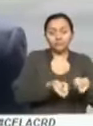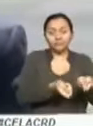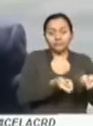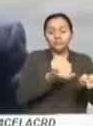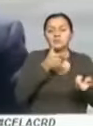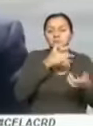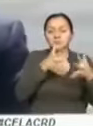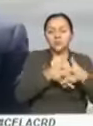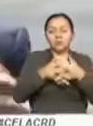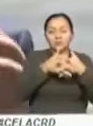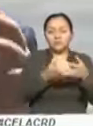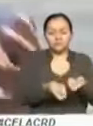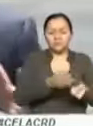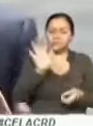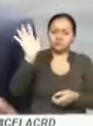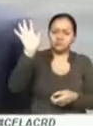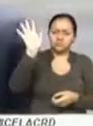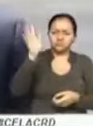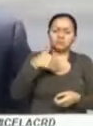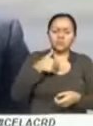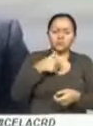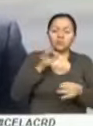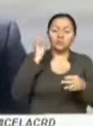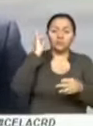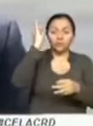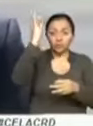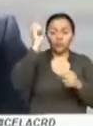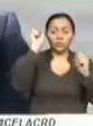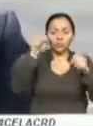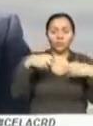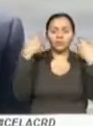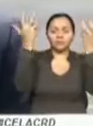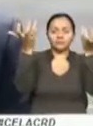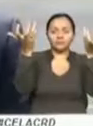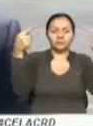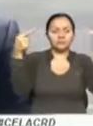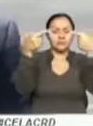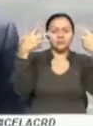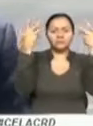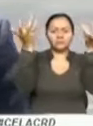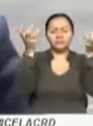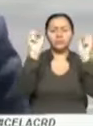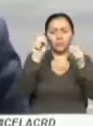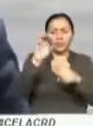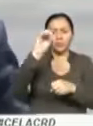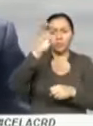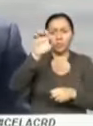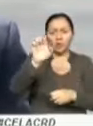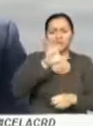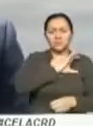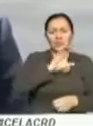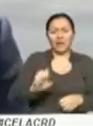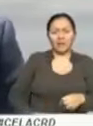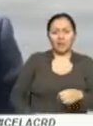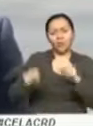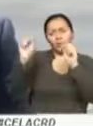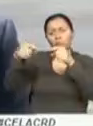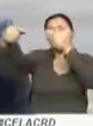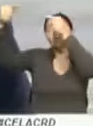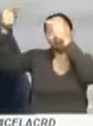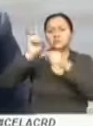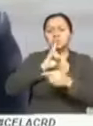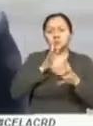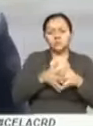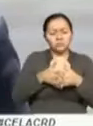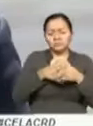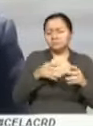hegemónicos, y el mundo del futuro será un mundo de bloques. Imagínense en la OEA un país como El Salvador, un país como Ecuador discutiendo contra Estados Unidos.